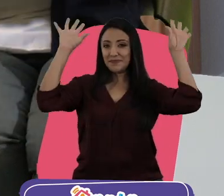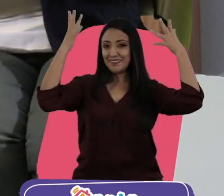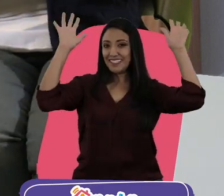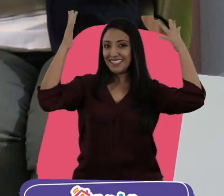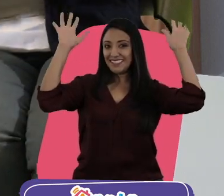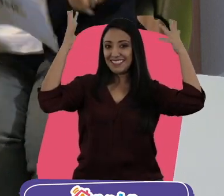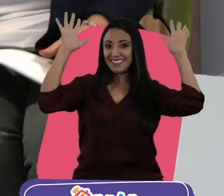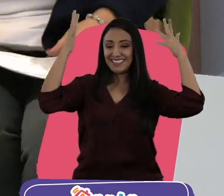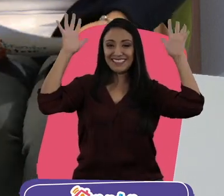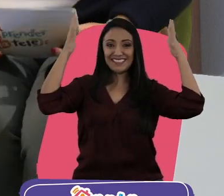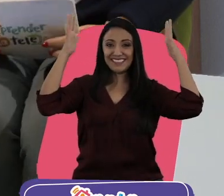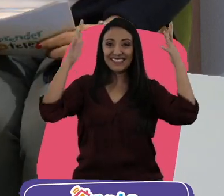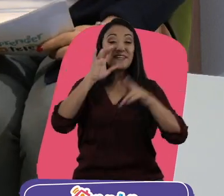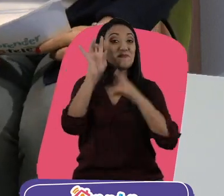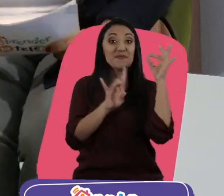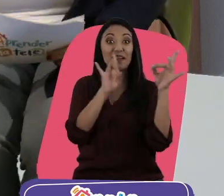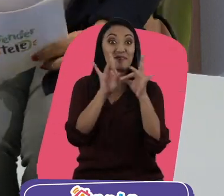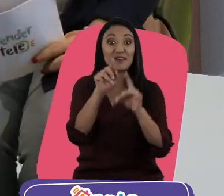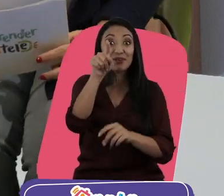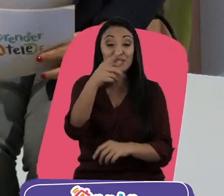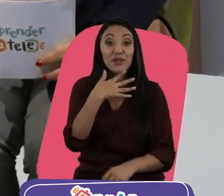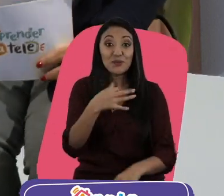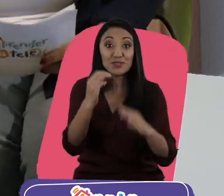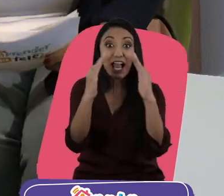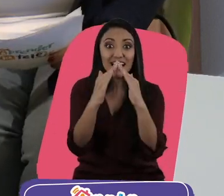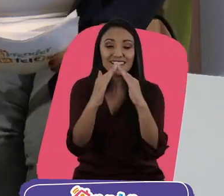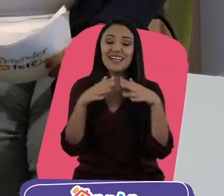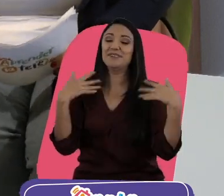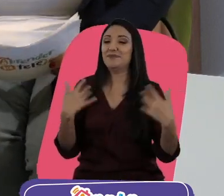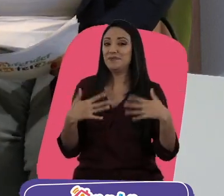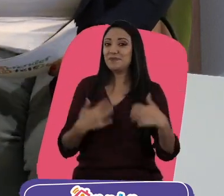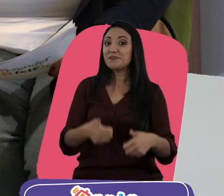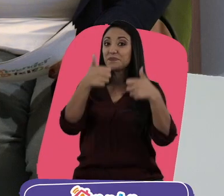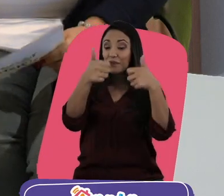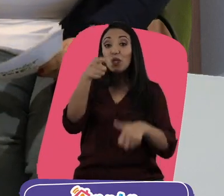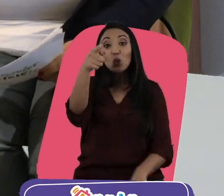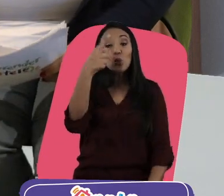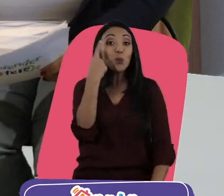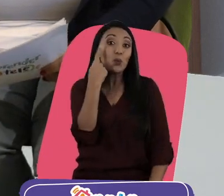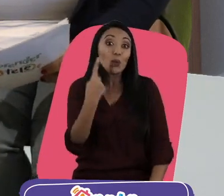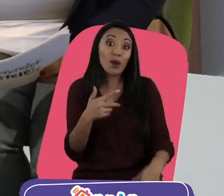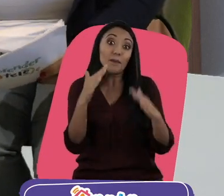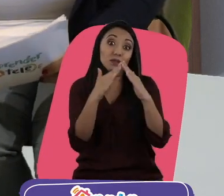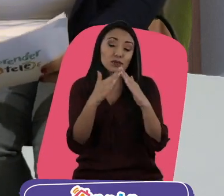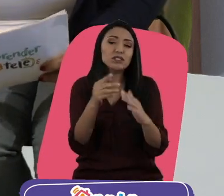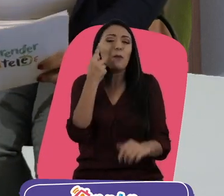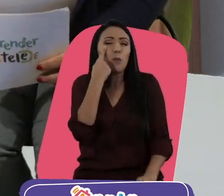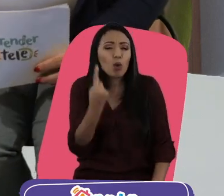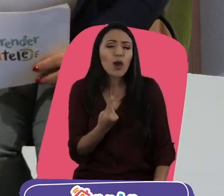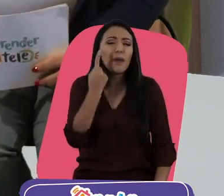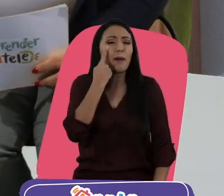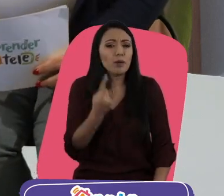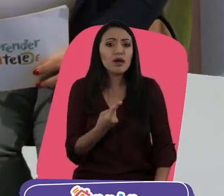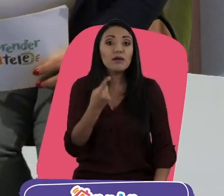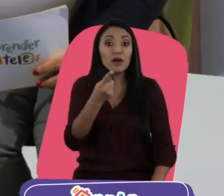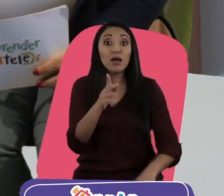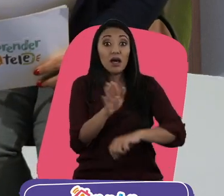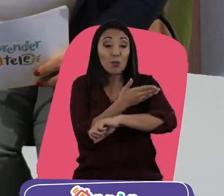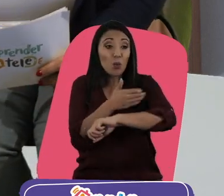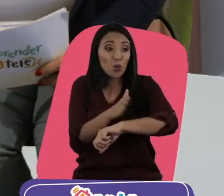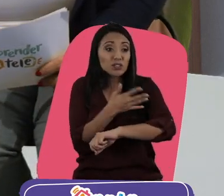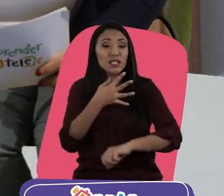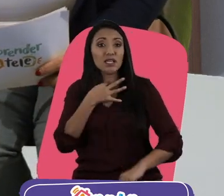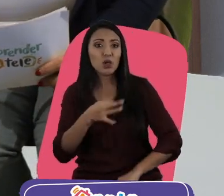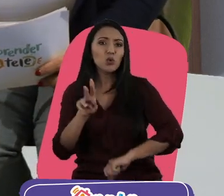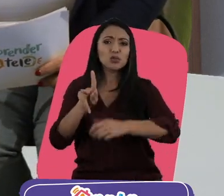¡Aplausos! Salió muy bien eso, ¿eh? ¡Me encantó! Espero que les haya gustado en casa, así que ya saben, intenten y no dejen de intentar. Si les llama